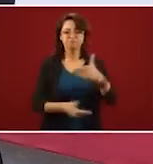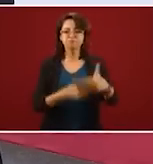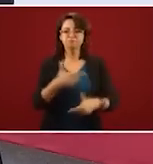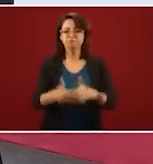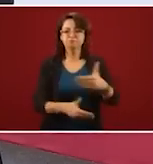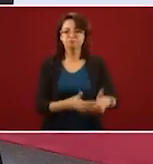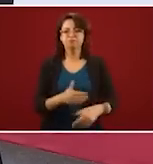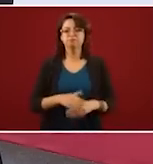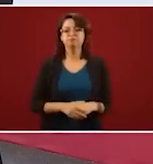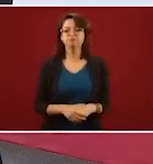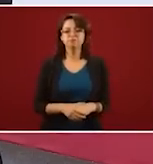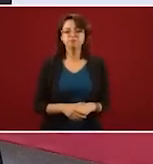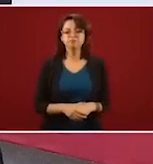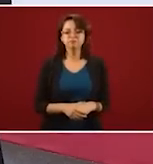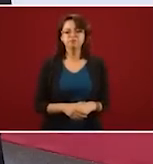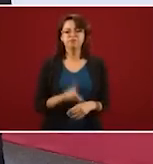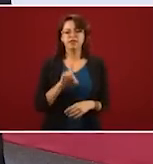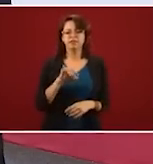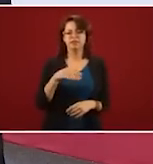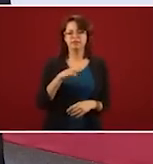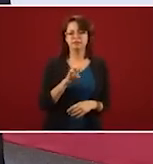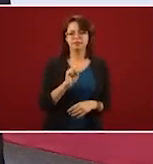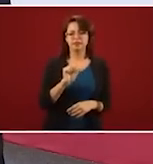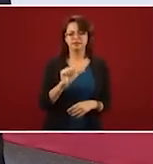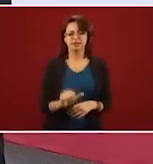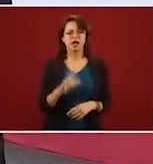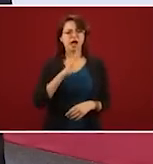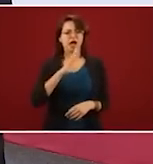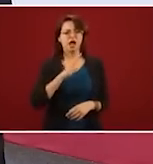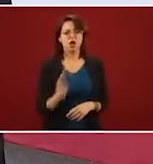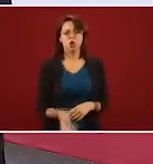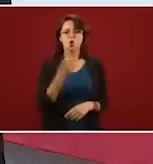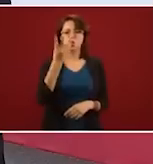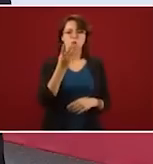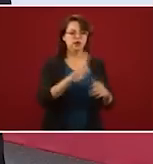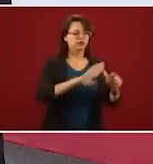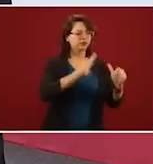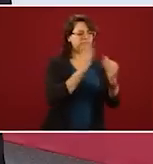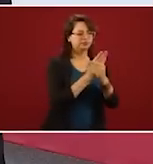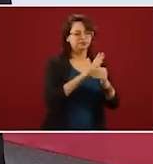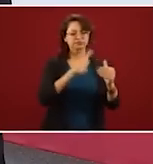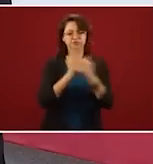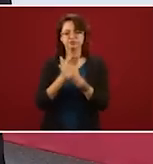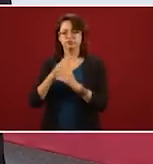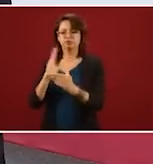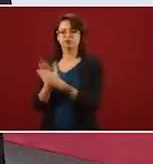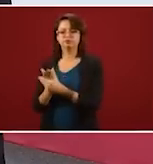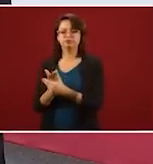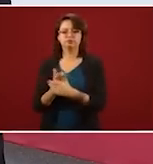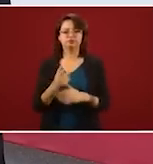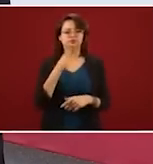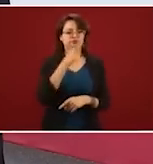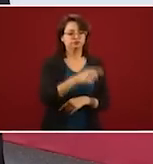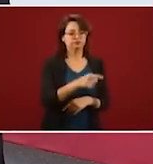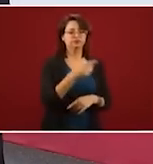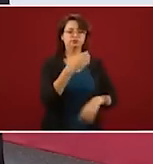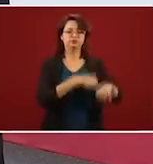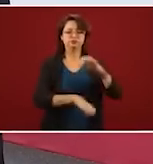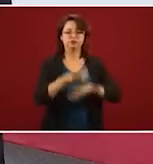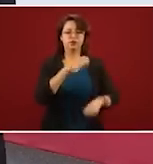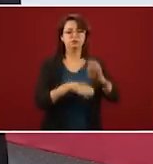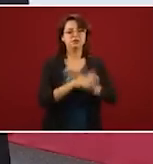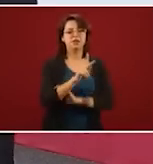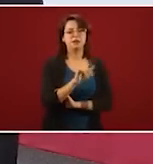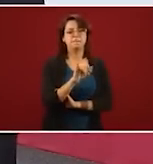tiene 4 expedientes de investigación en la función pública en nuestra unidad de controversias y sanciones y este grupo